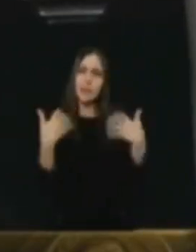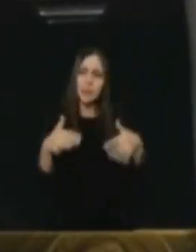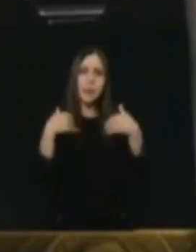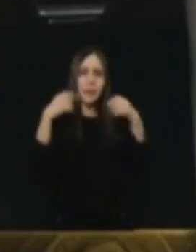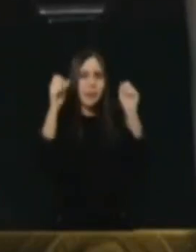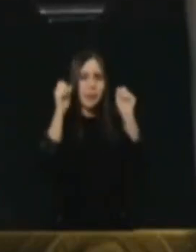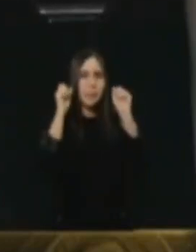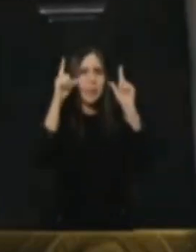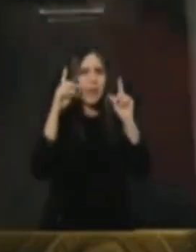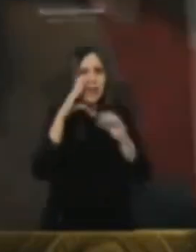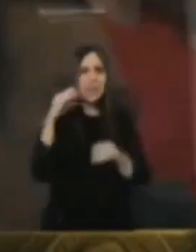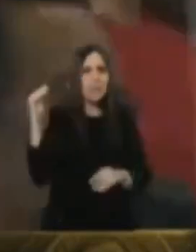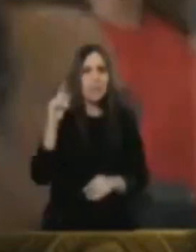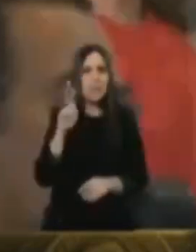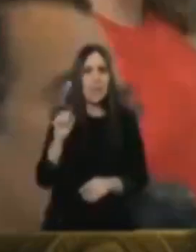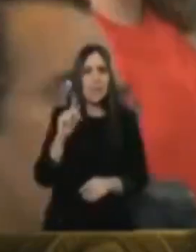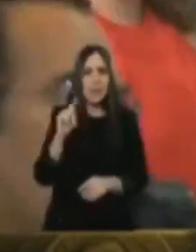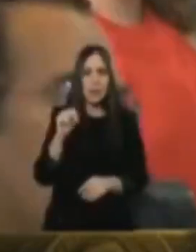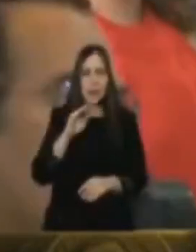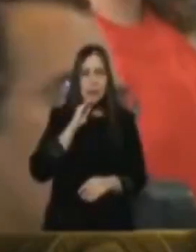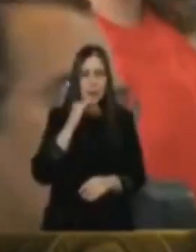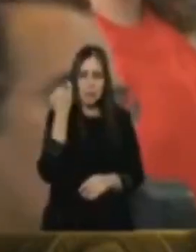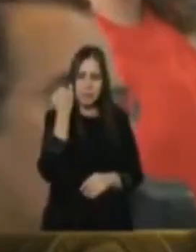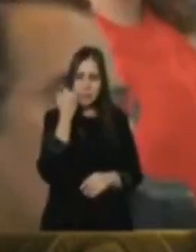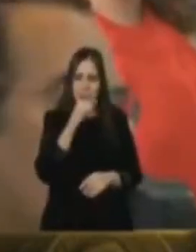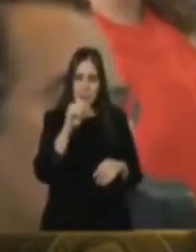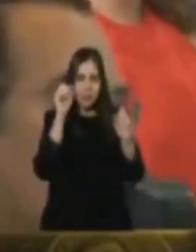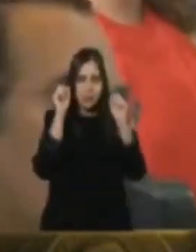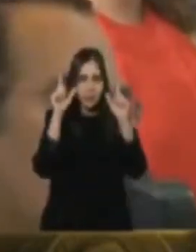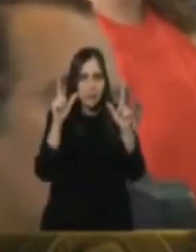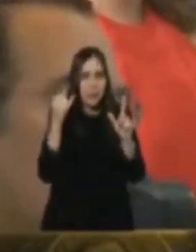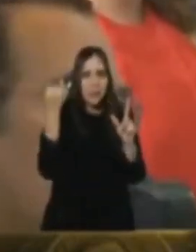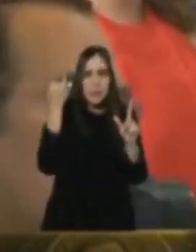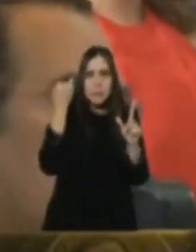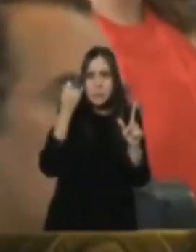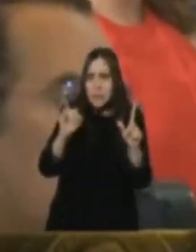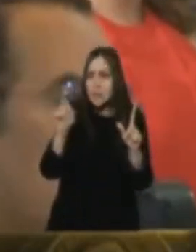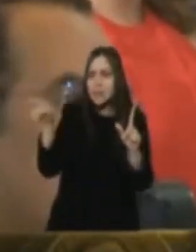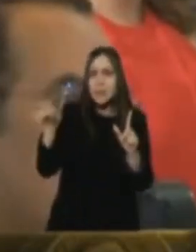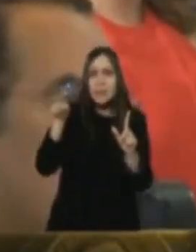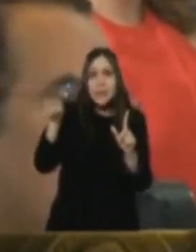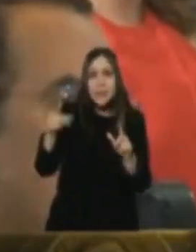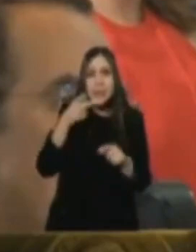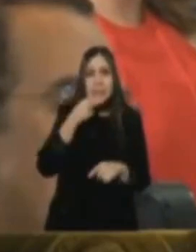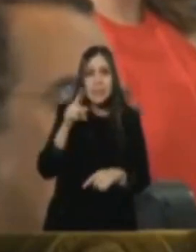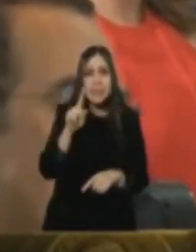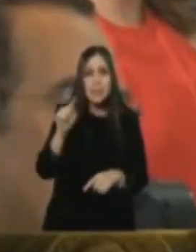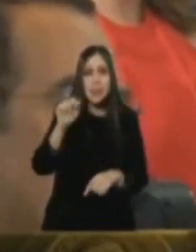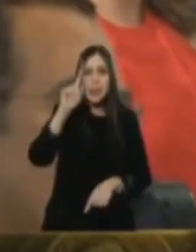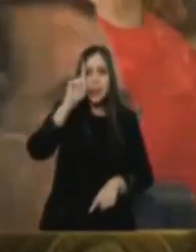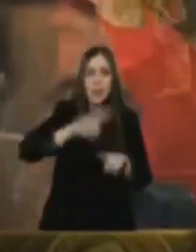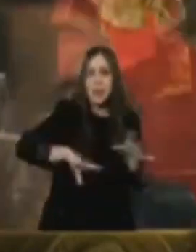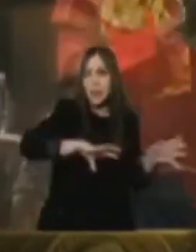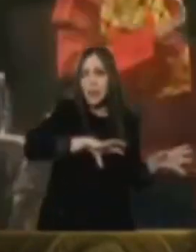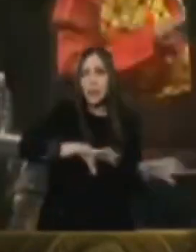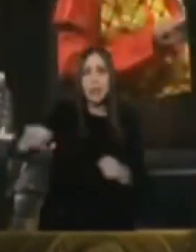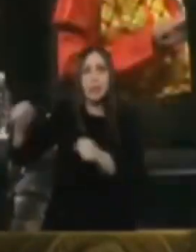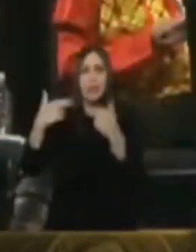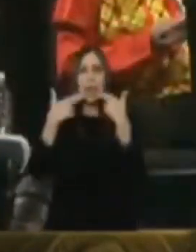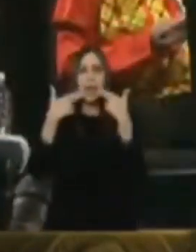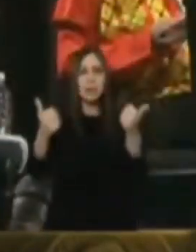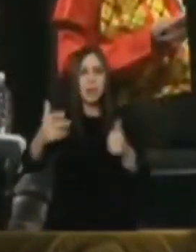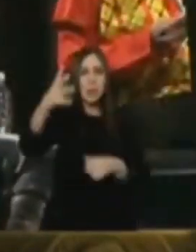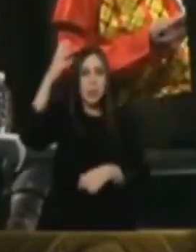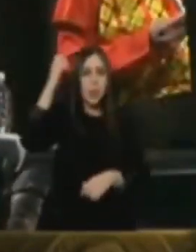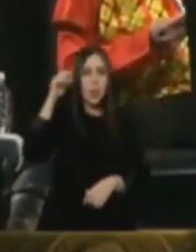Zapata. Pero Elena, pero si nos quitó la hacienda en Morelos y por su culpa perdimos